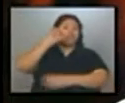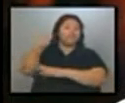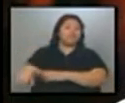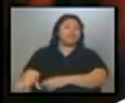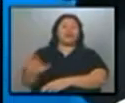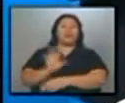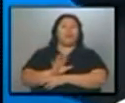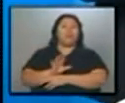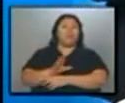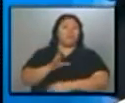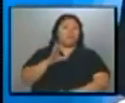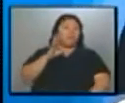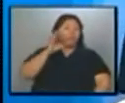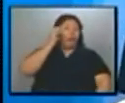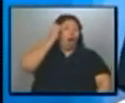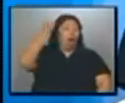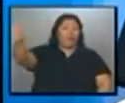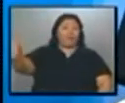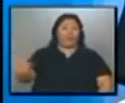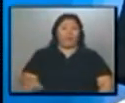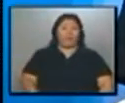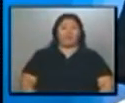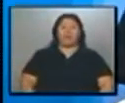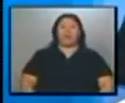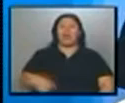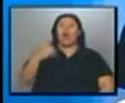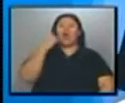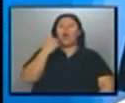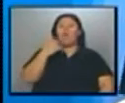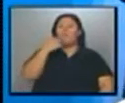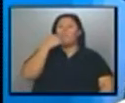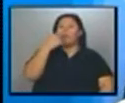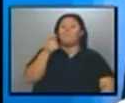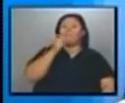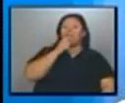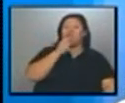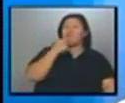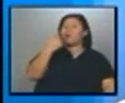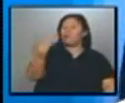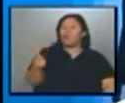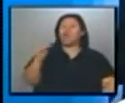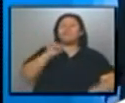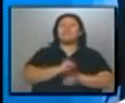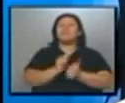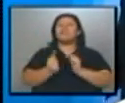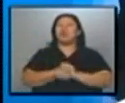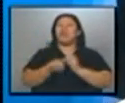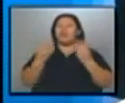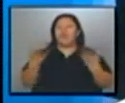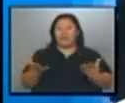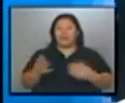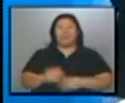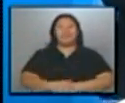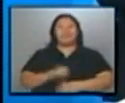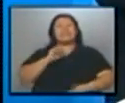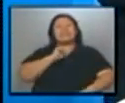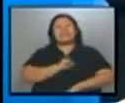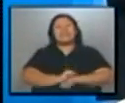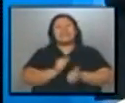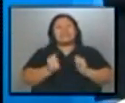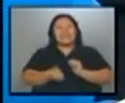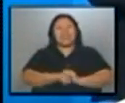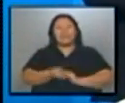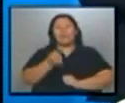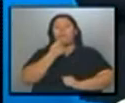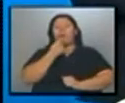sexo? El sexo soy... un guerrero dormido que en cualquier momento se despierta. Dice, un gigante que está dormido,